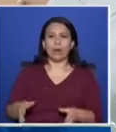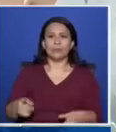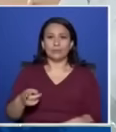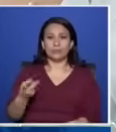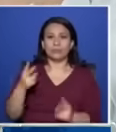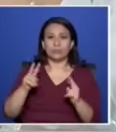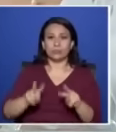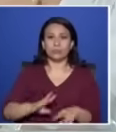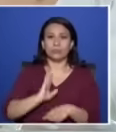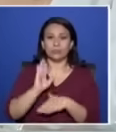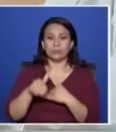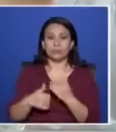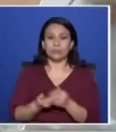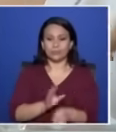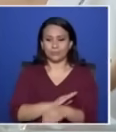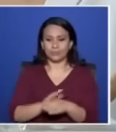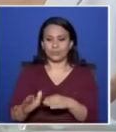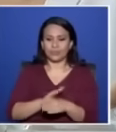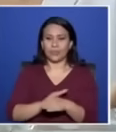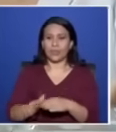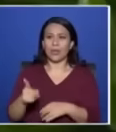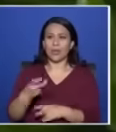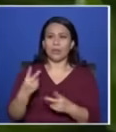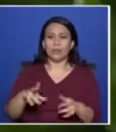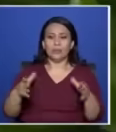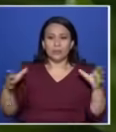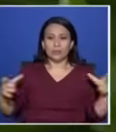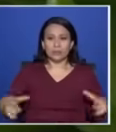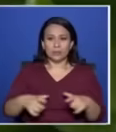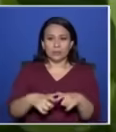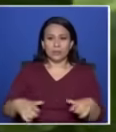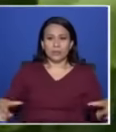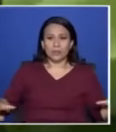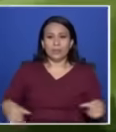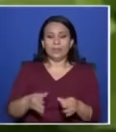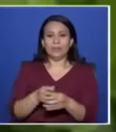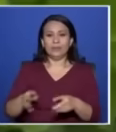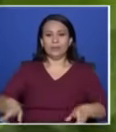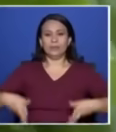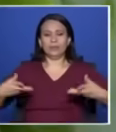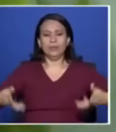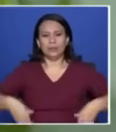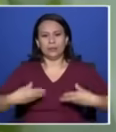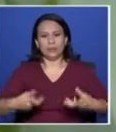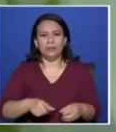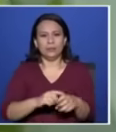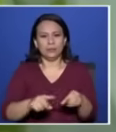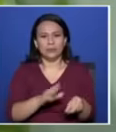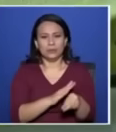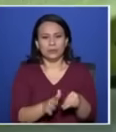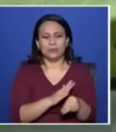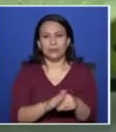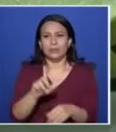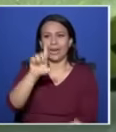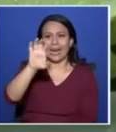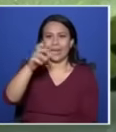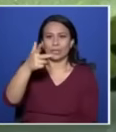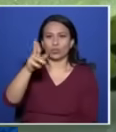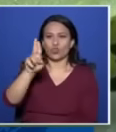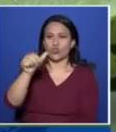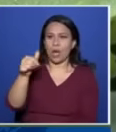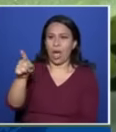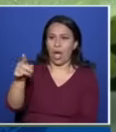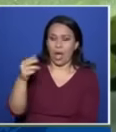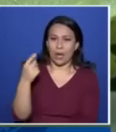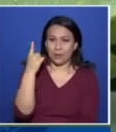que las hortalizas, vemos que tienes aquí dos bandejas con lechuga y espinaca. Todas las hojas verdes y todos